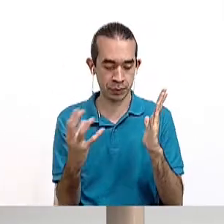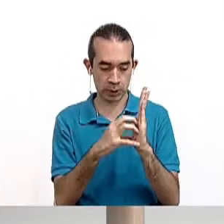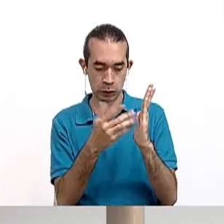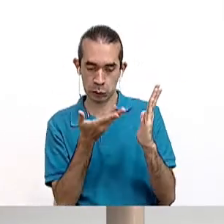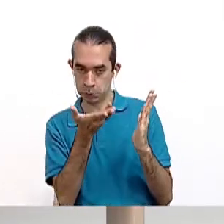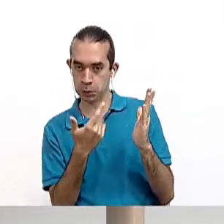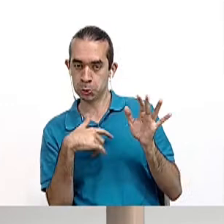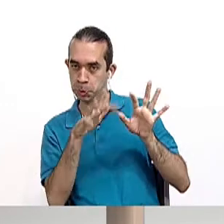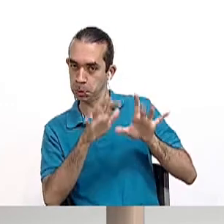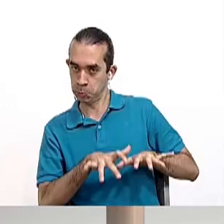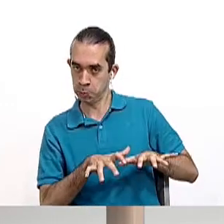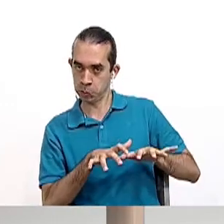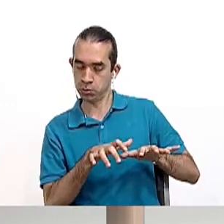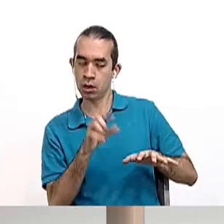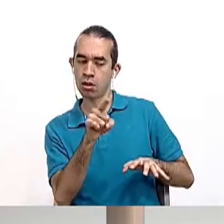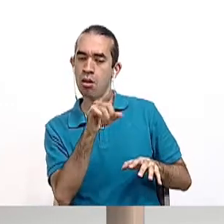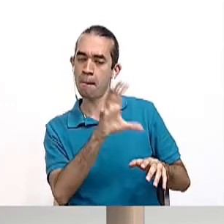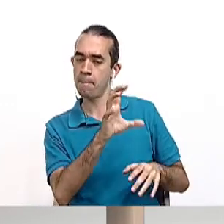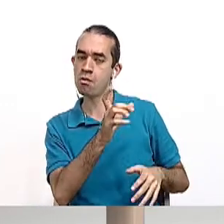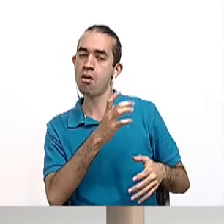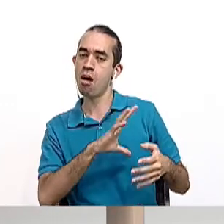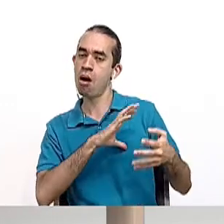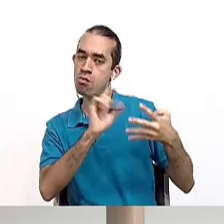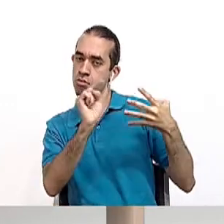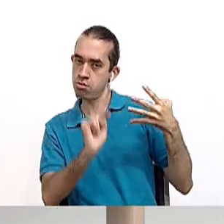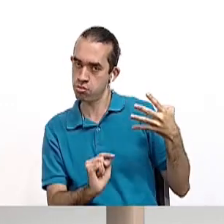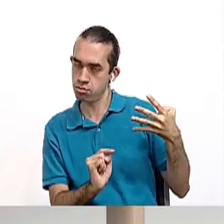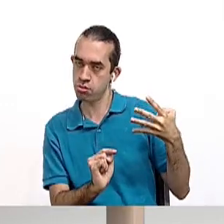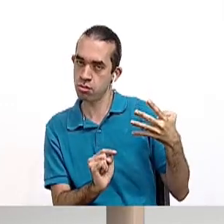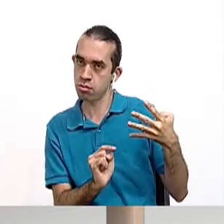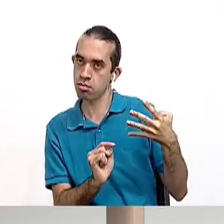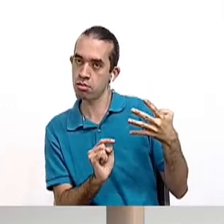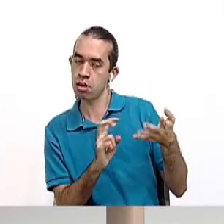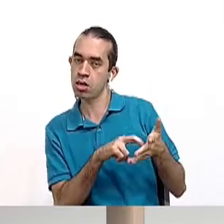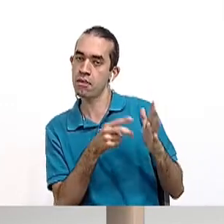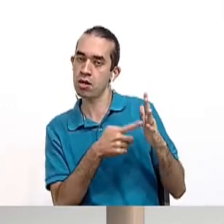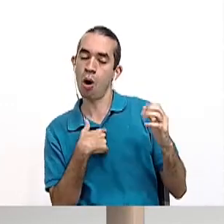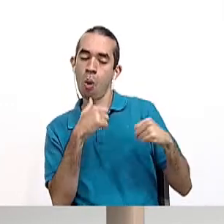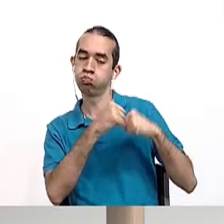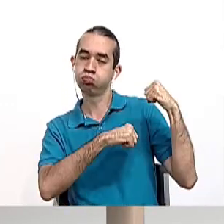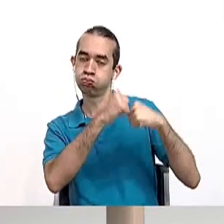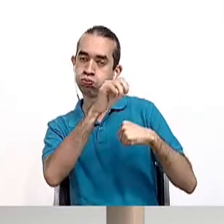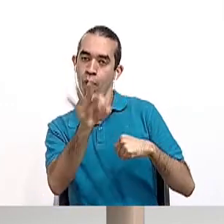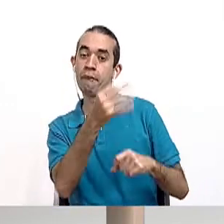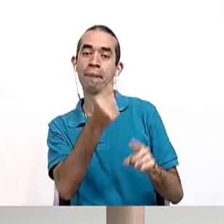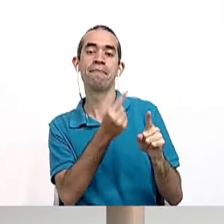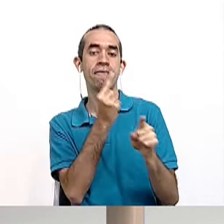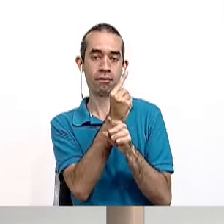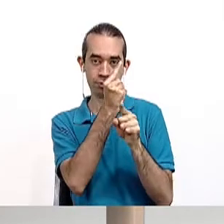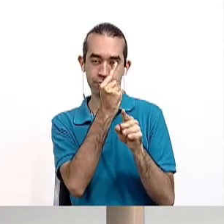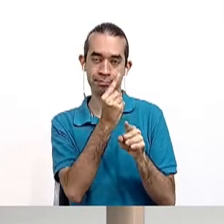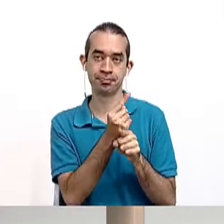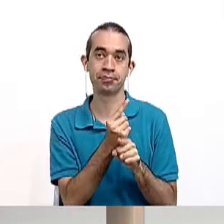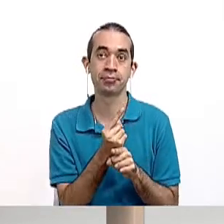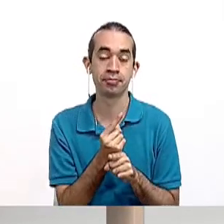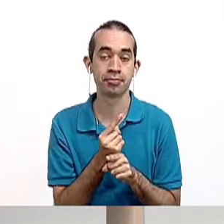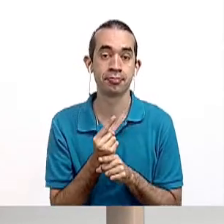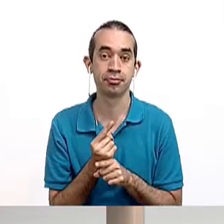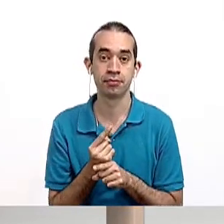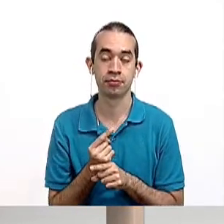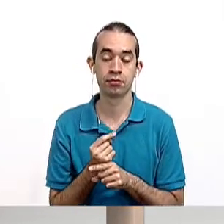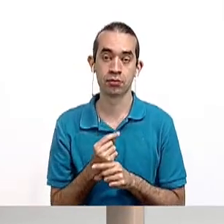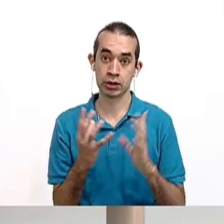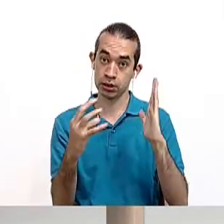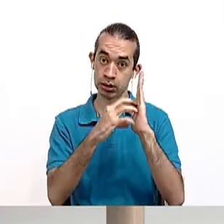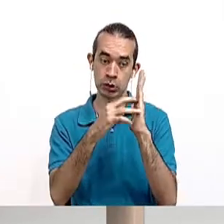escribir, cuáles son sus características, de manera que pueda estructurarlo apropiadamente. Cuando elijo el